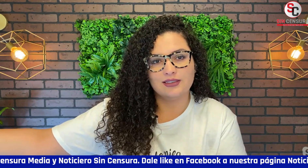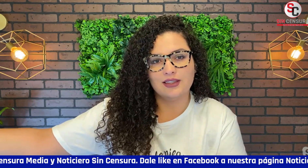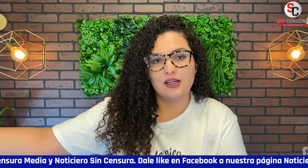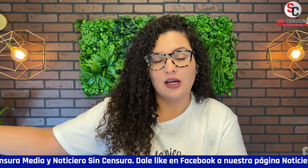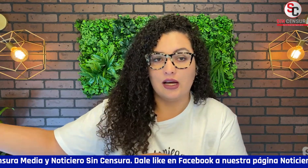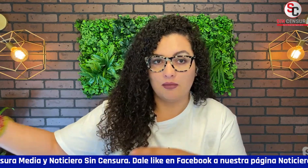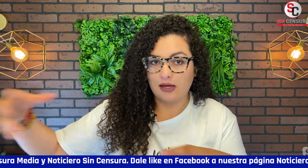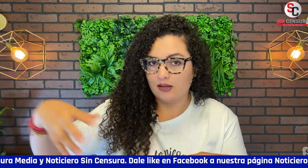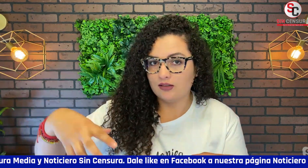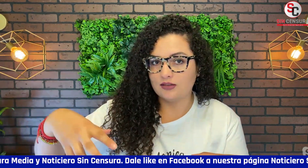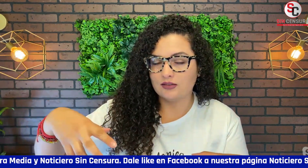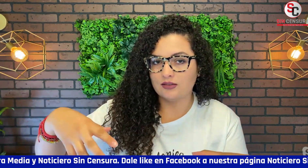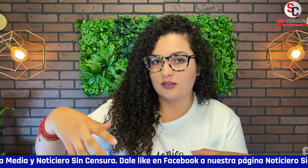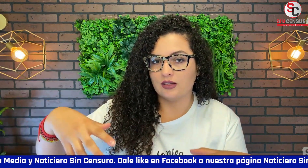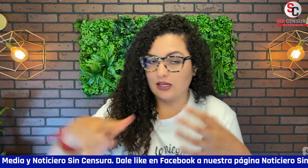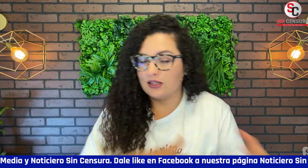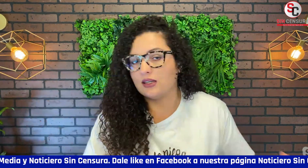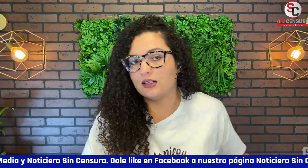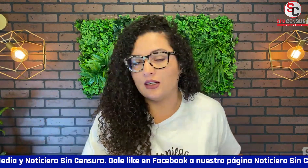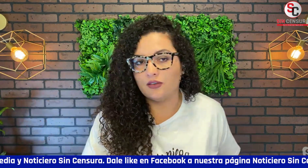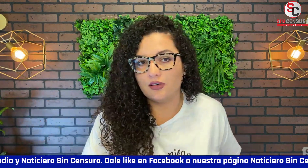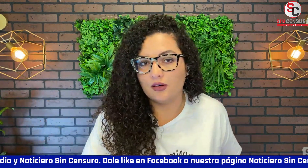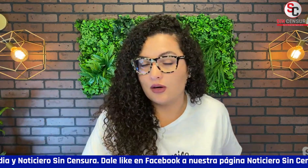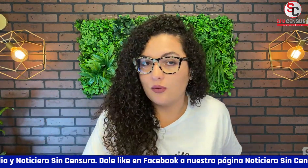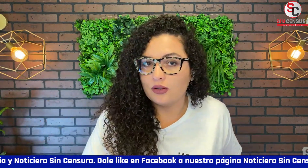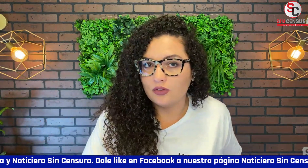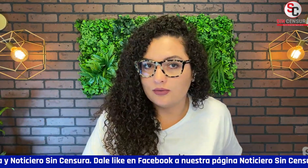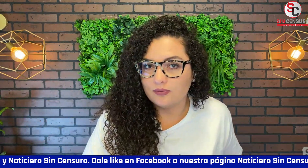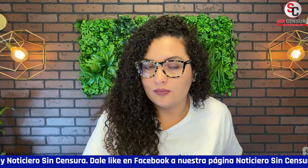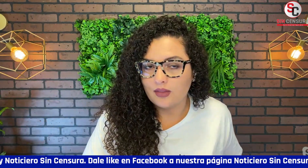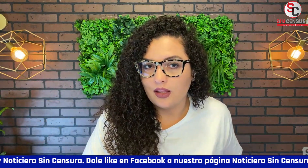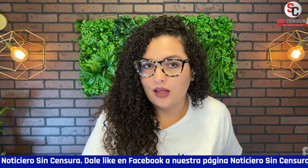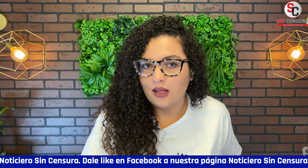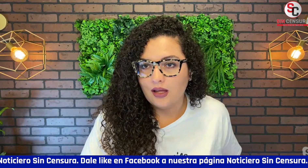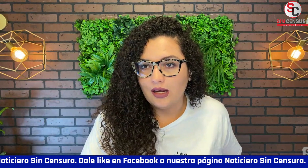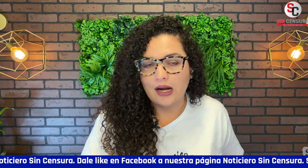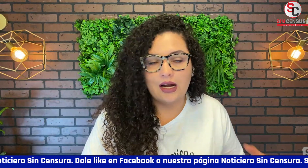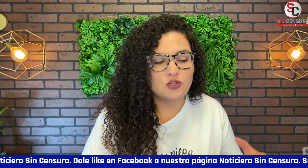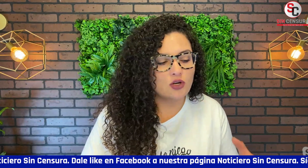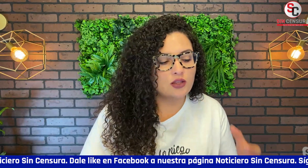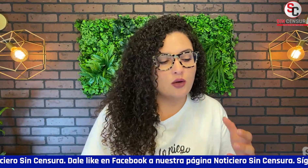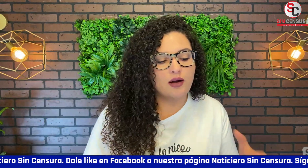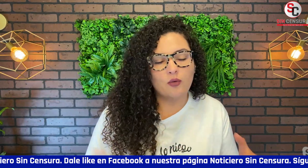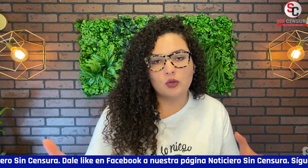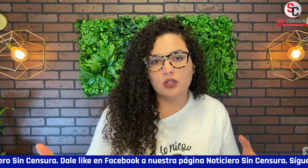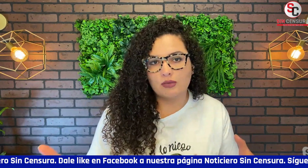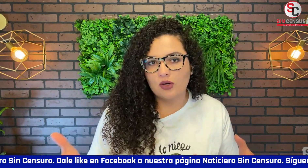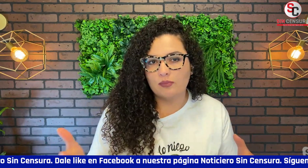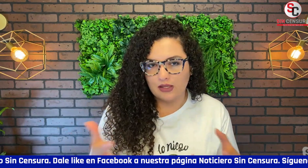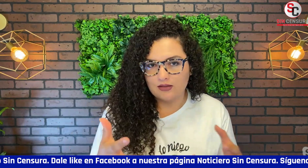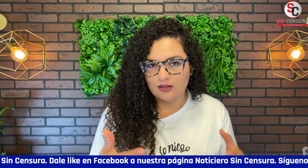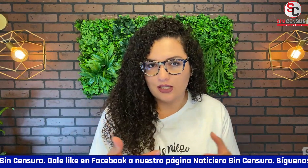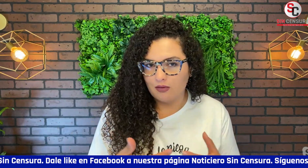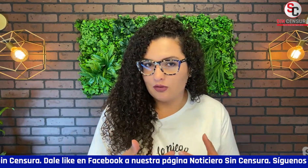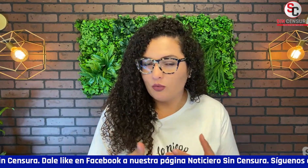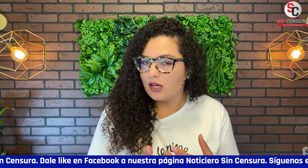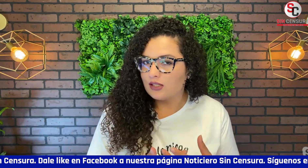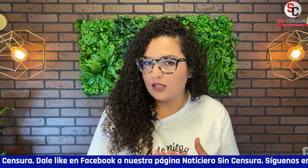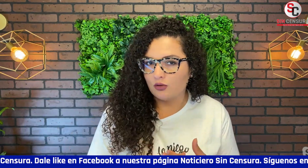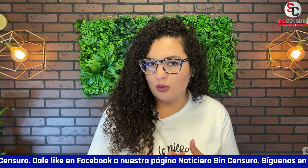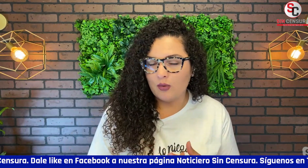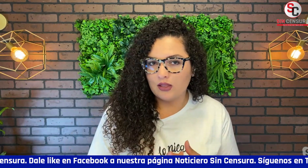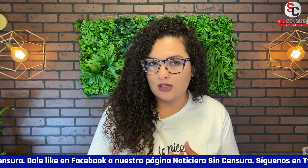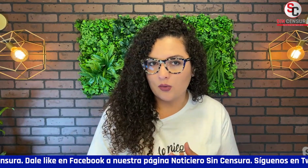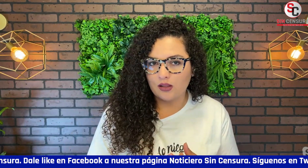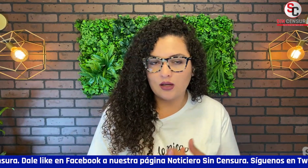Sí. Álvar es el secretario en Guanajuato. La relación entre Guanajuato y Tamaulipas se ha visto muy